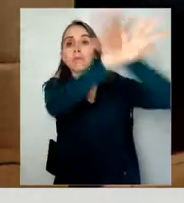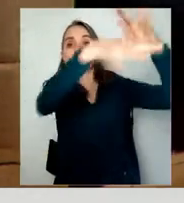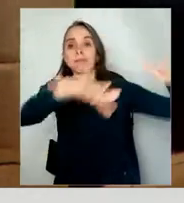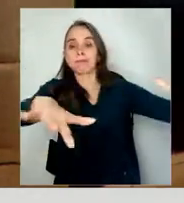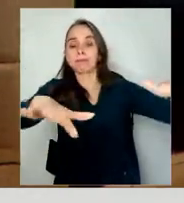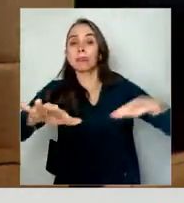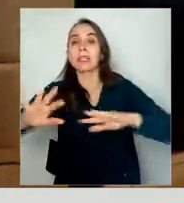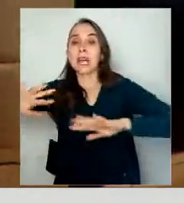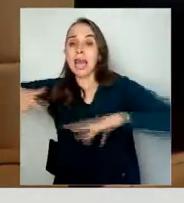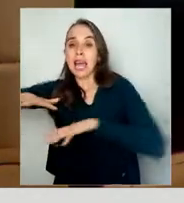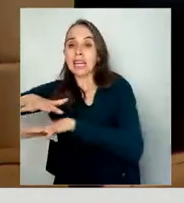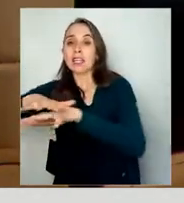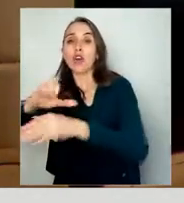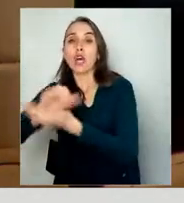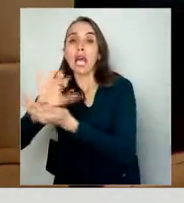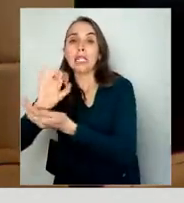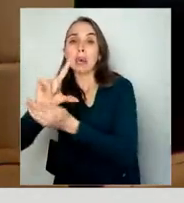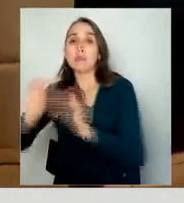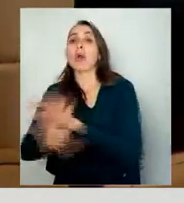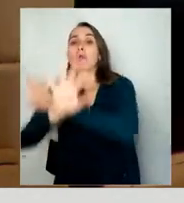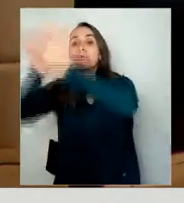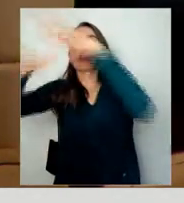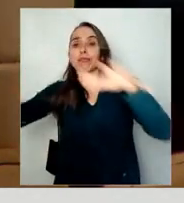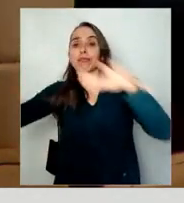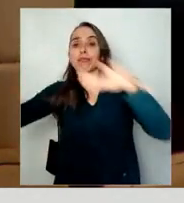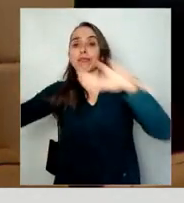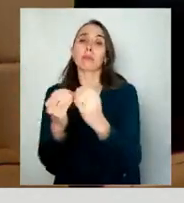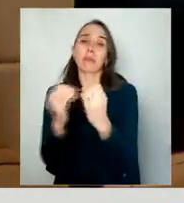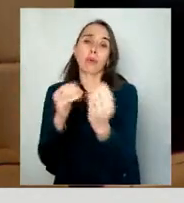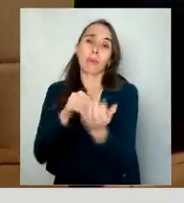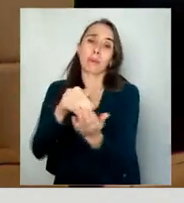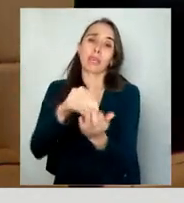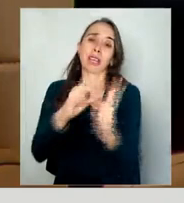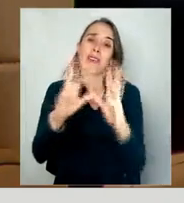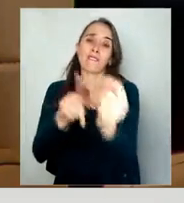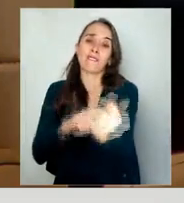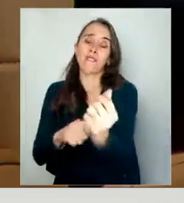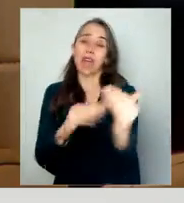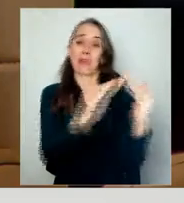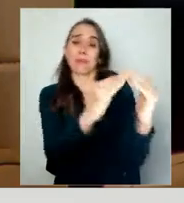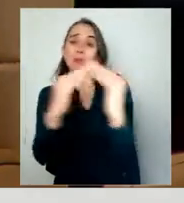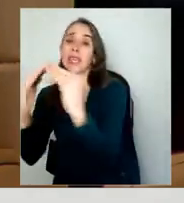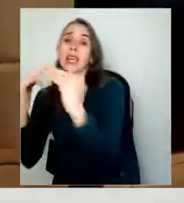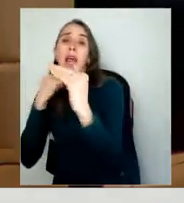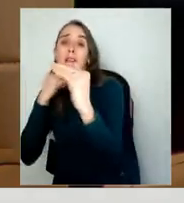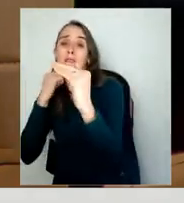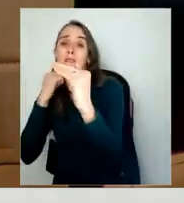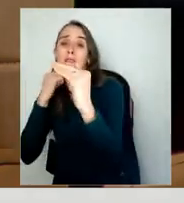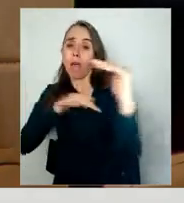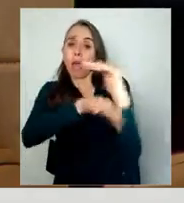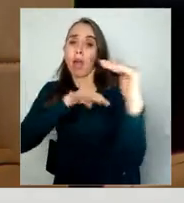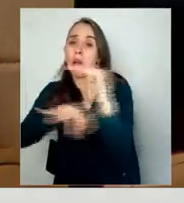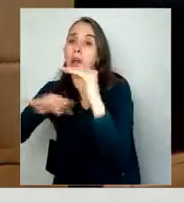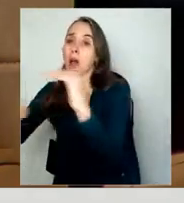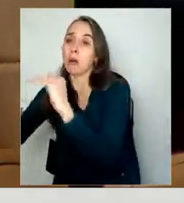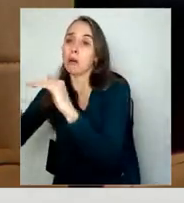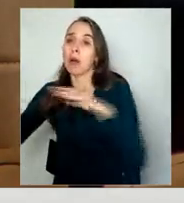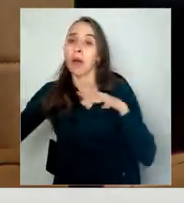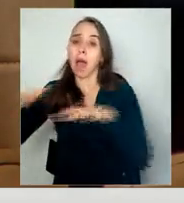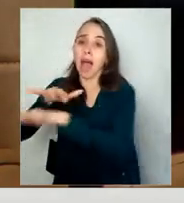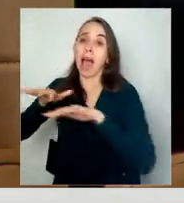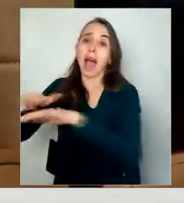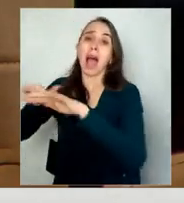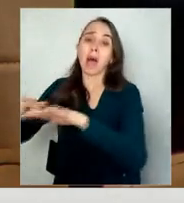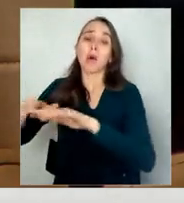significó que cientos y miles de familias se vieran afectadas por las inundaciones por efecto de la crecida de los